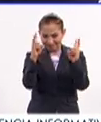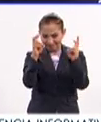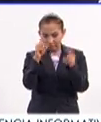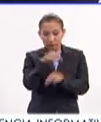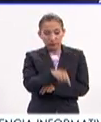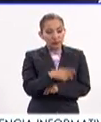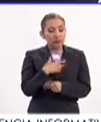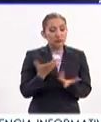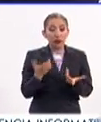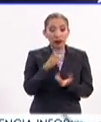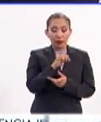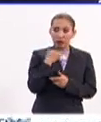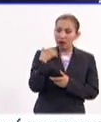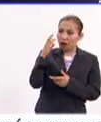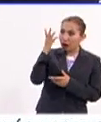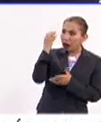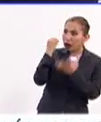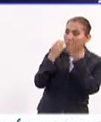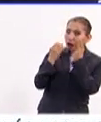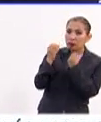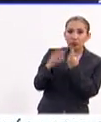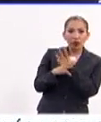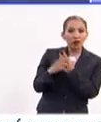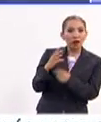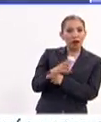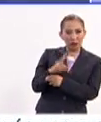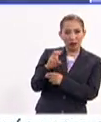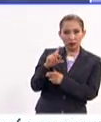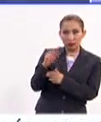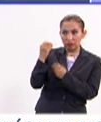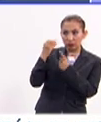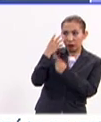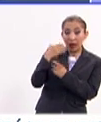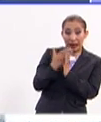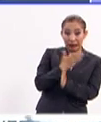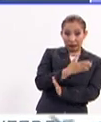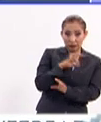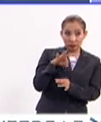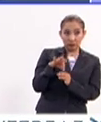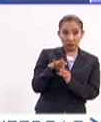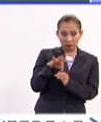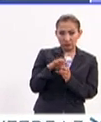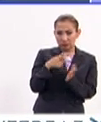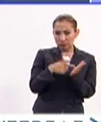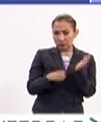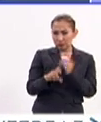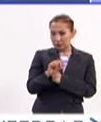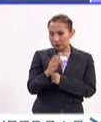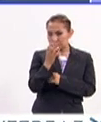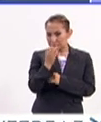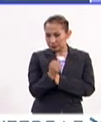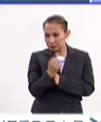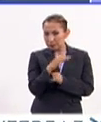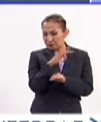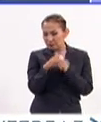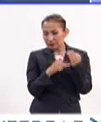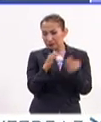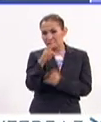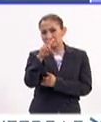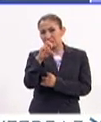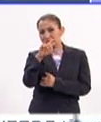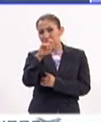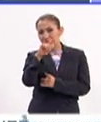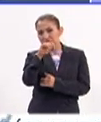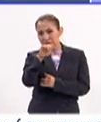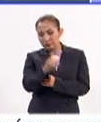mucho en don Daniel en muchos elementos, incluso desde antes de la elección de 1929 y de todo el